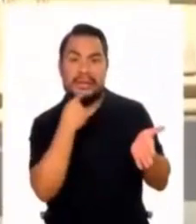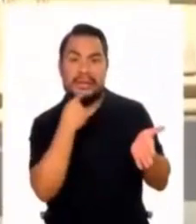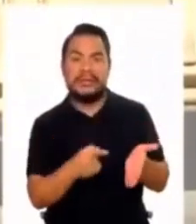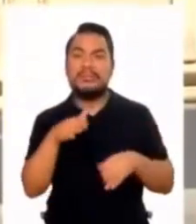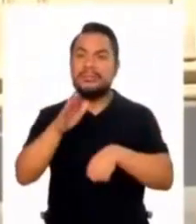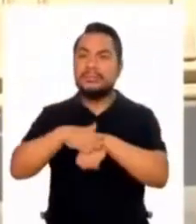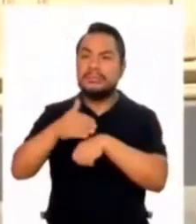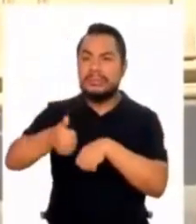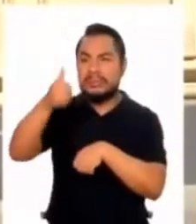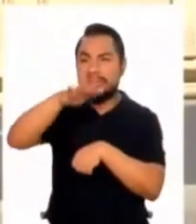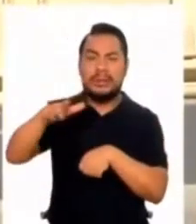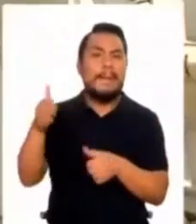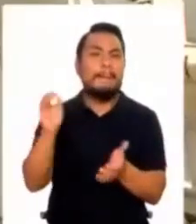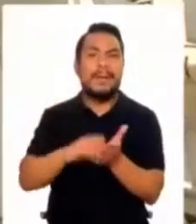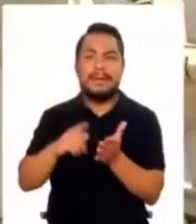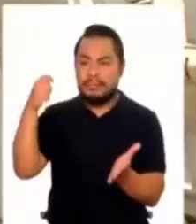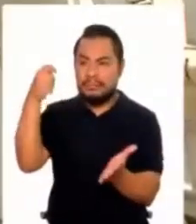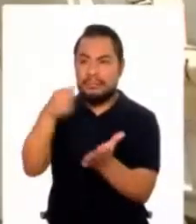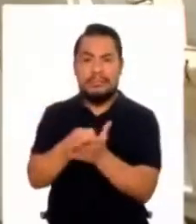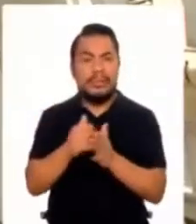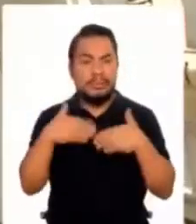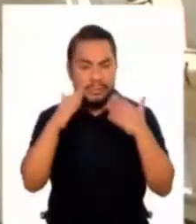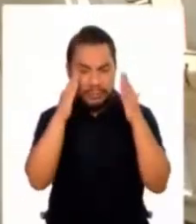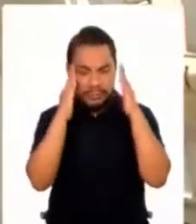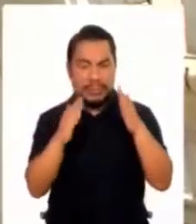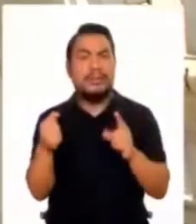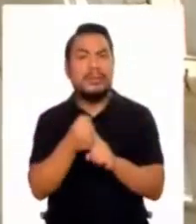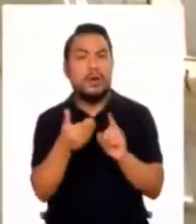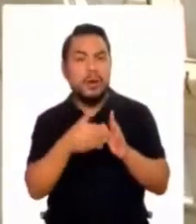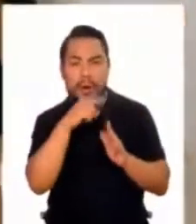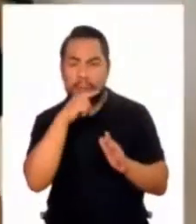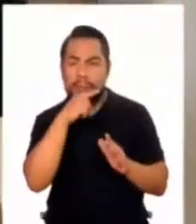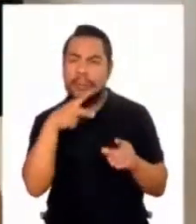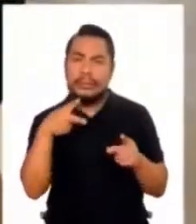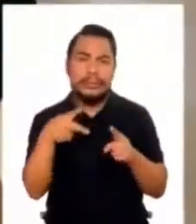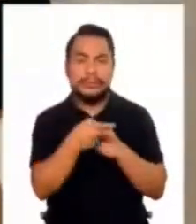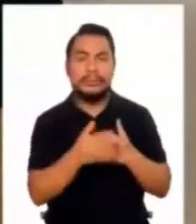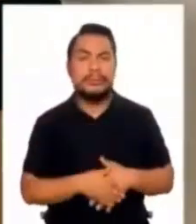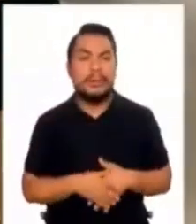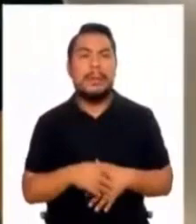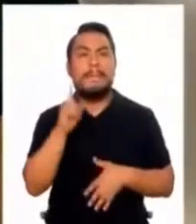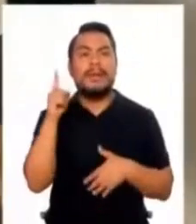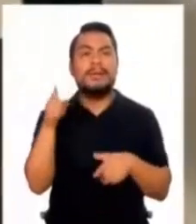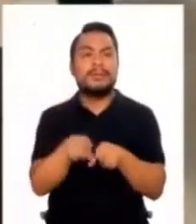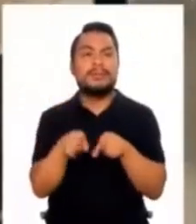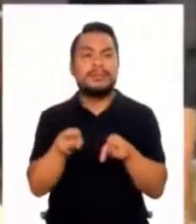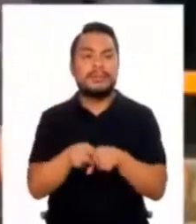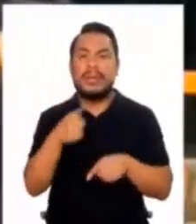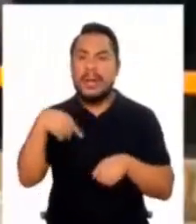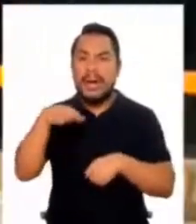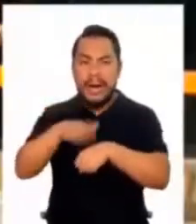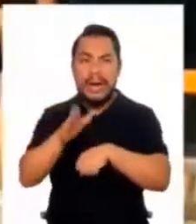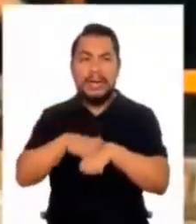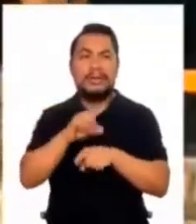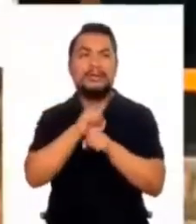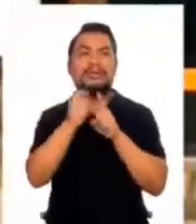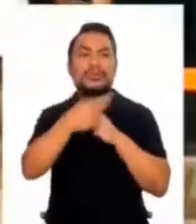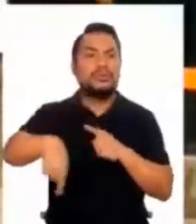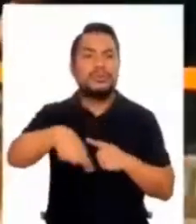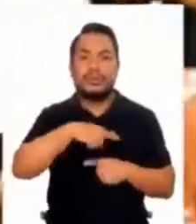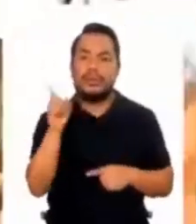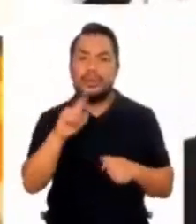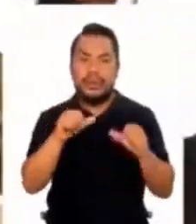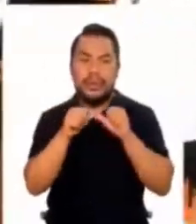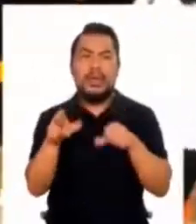a las autoridades a destinar más presupuesto en la atención de la violencia contra las mujeres pero también hace un llamado a la sociedad para